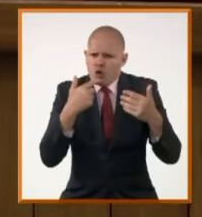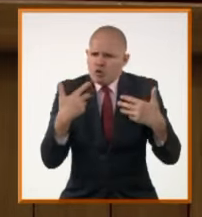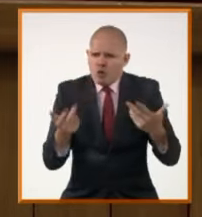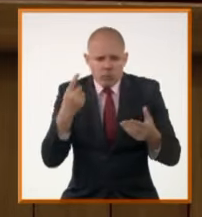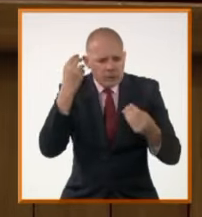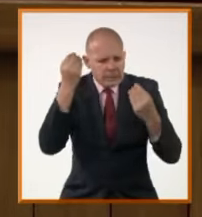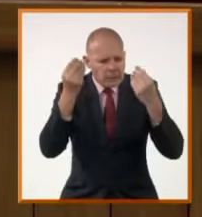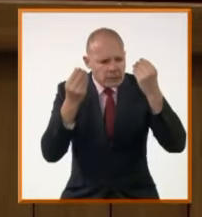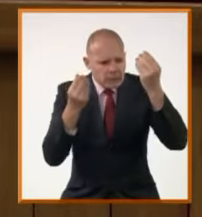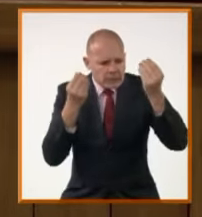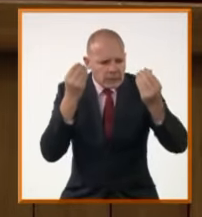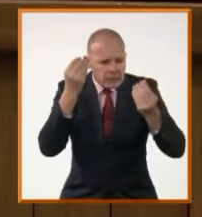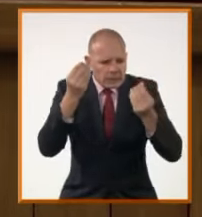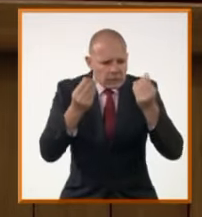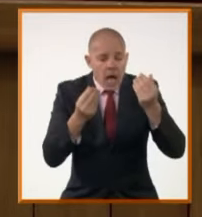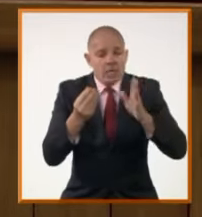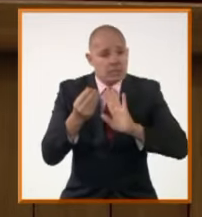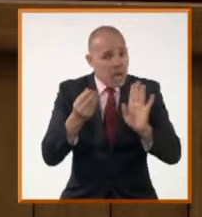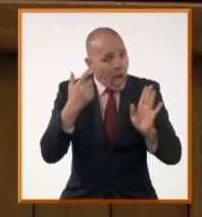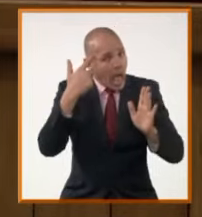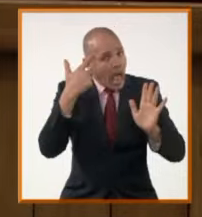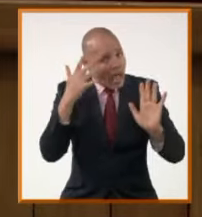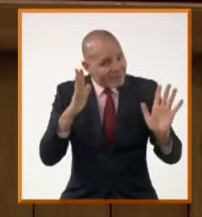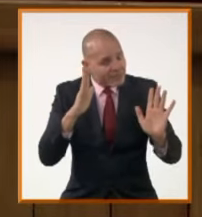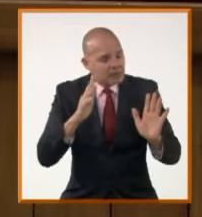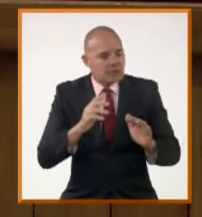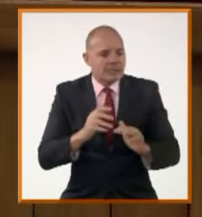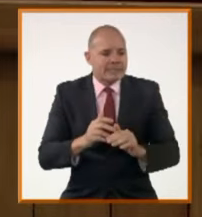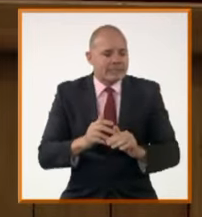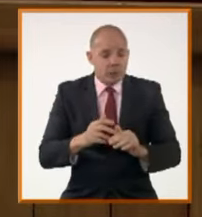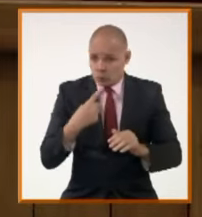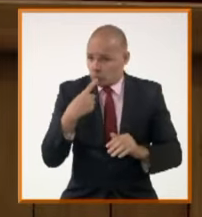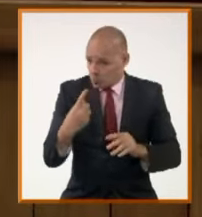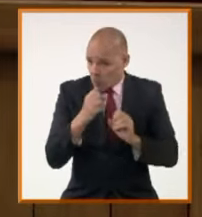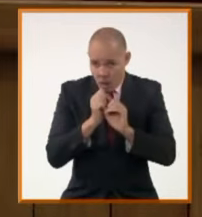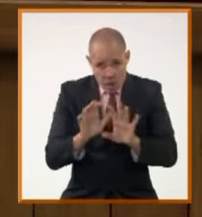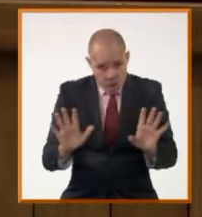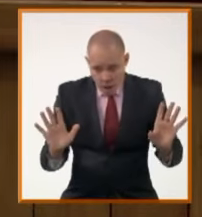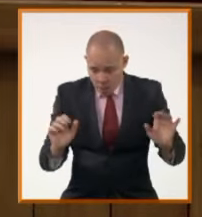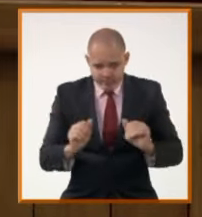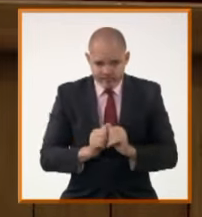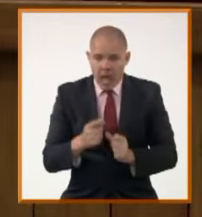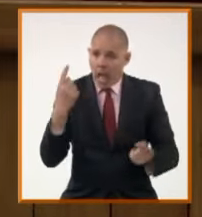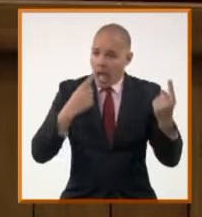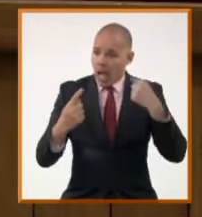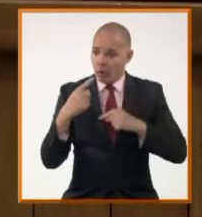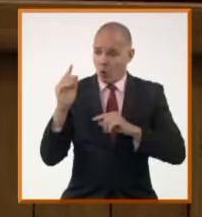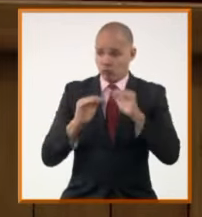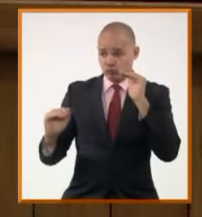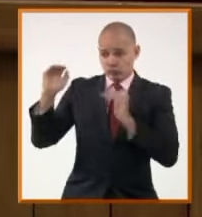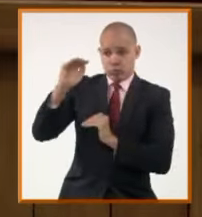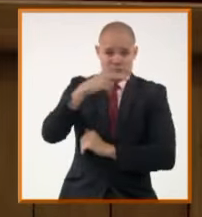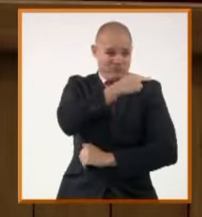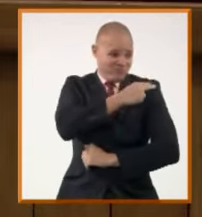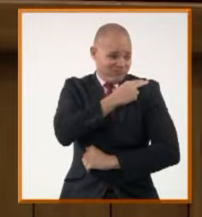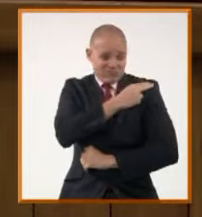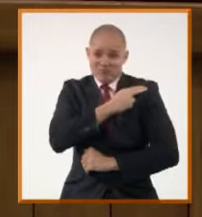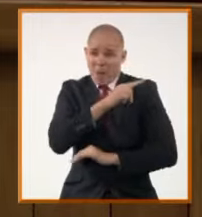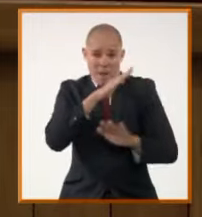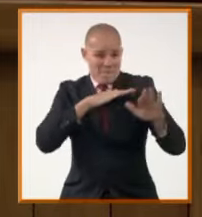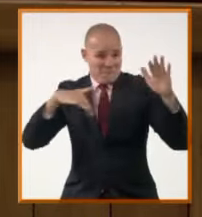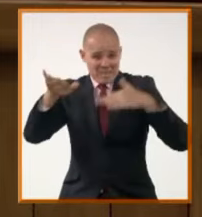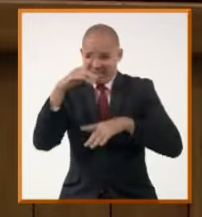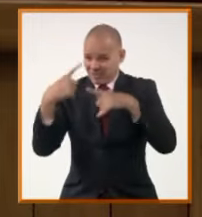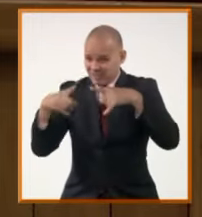que les confieso que en varios análisis al máximo nivel del país hemos en